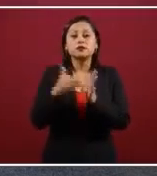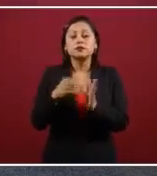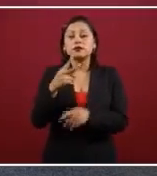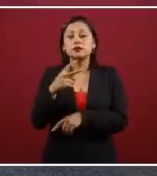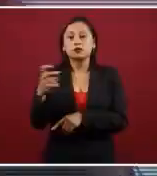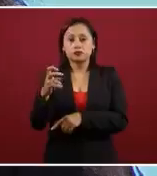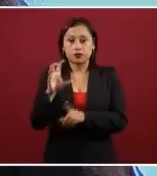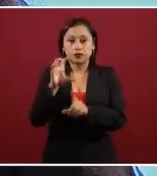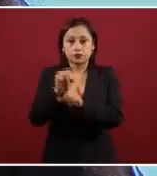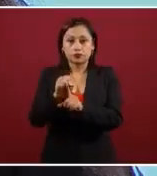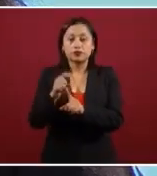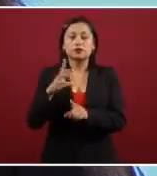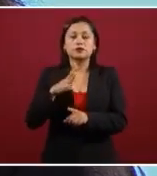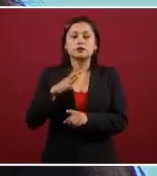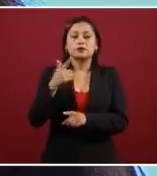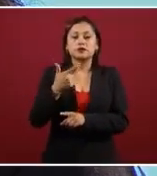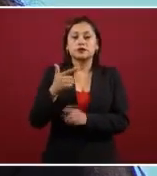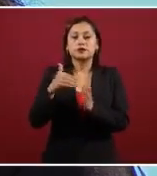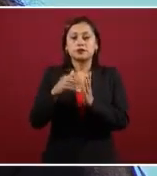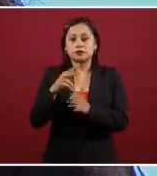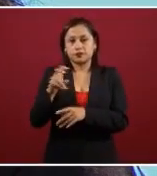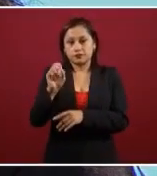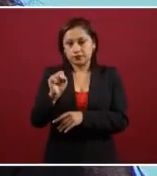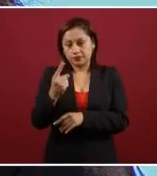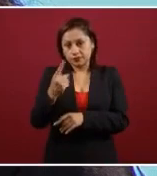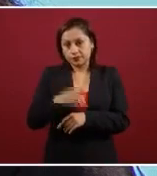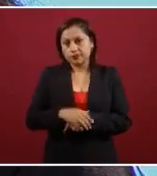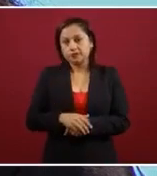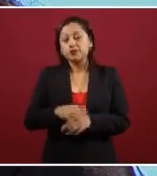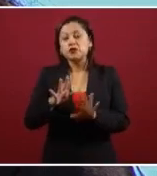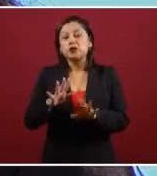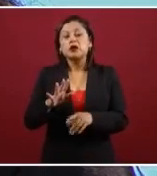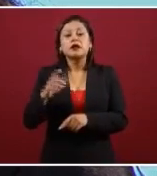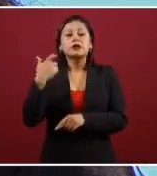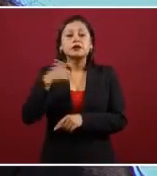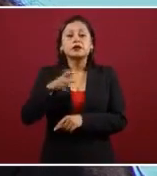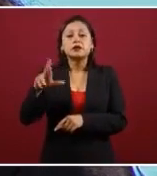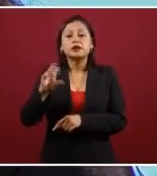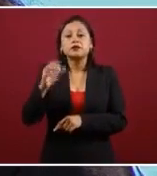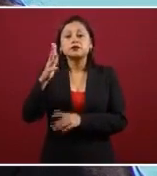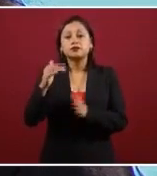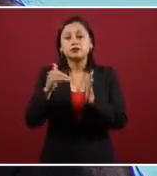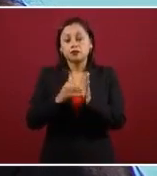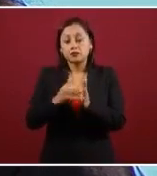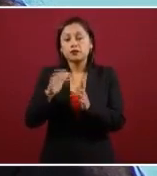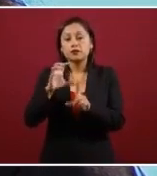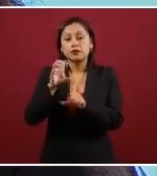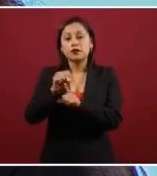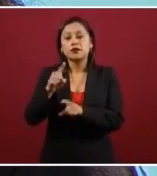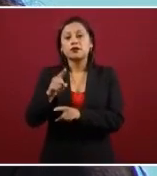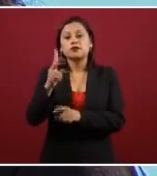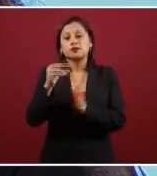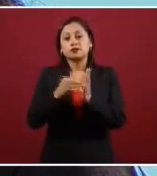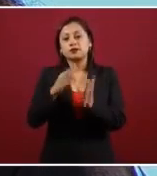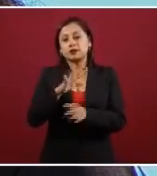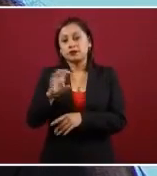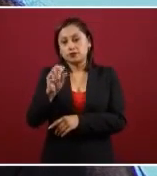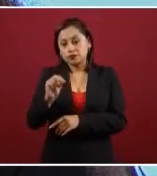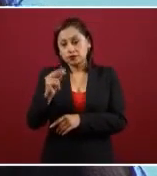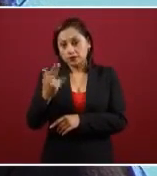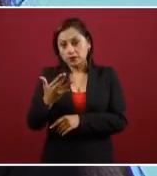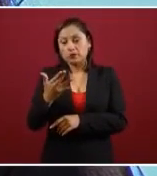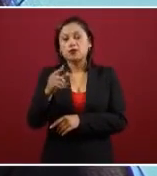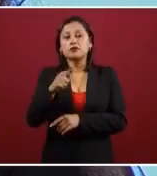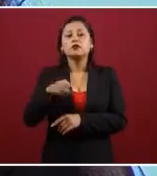tenemos 7,161. Quintana Roo, 5,000, tenemos a 4,984. Tabasco,